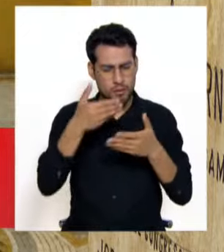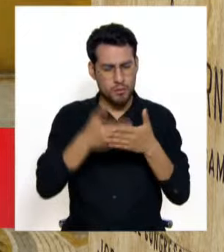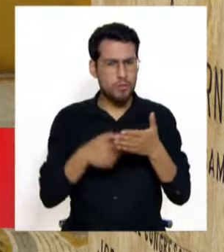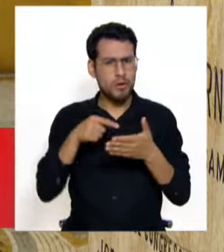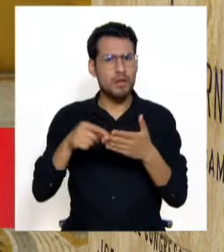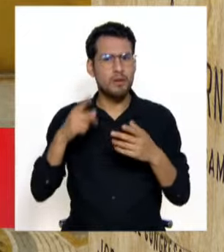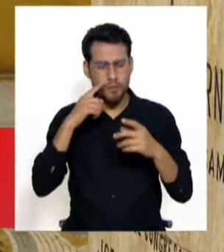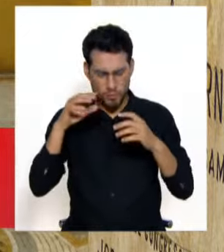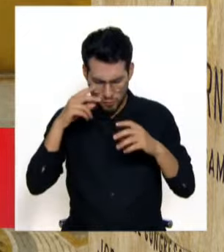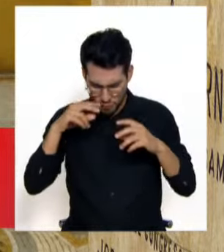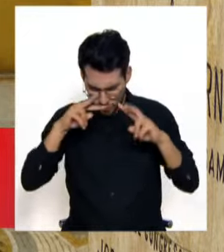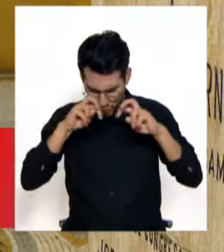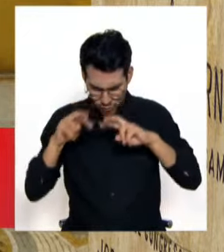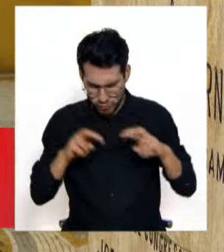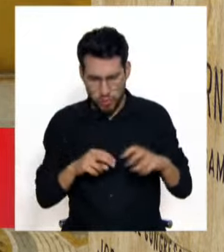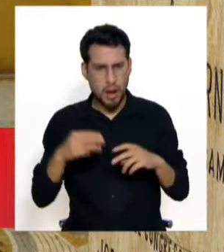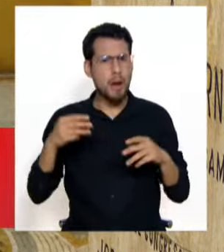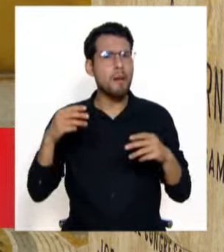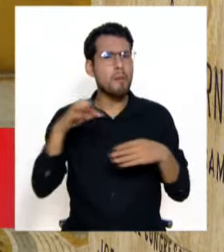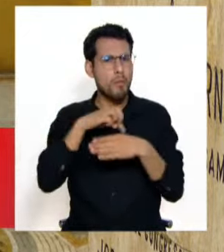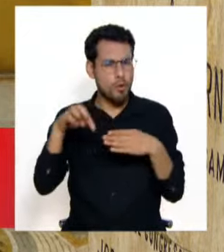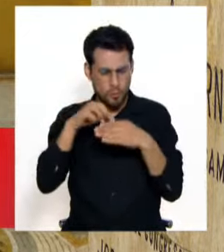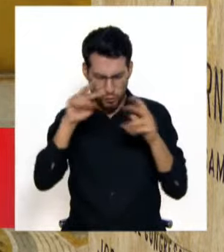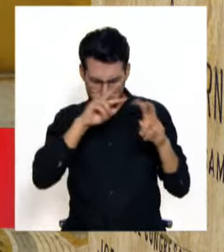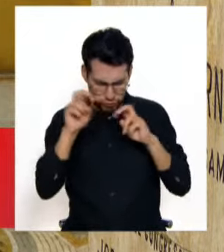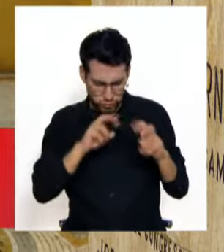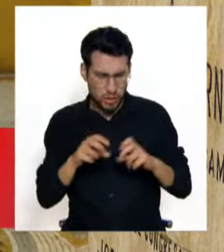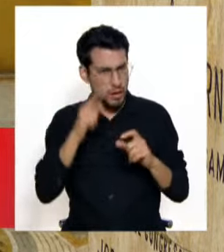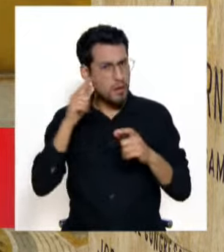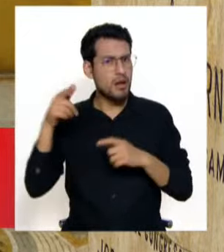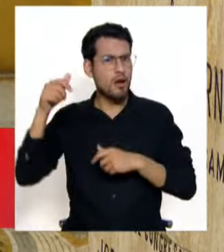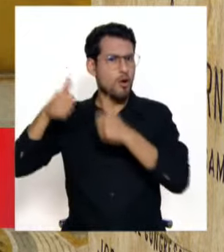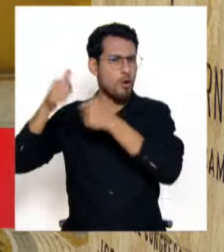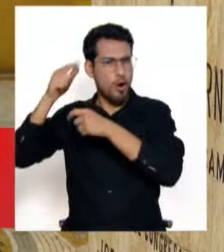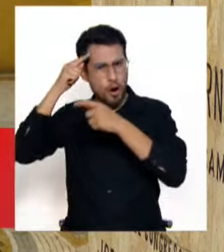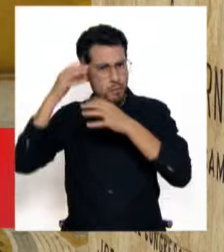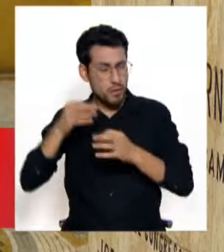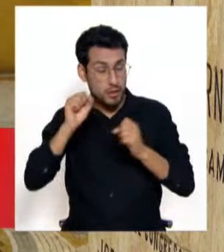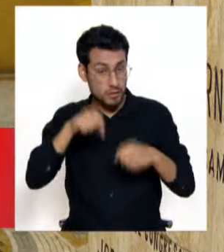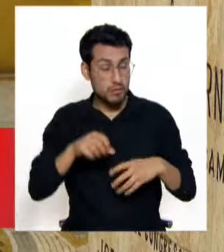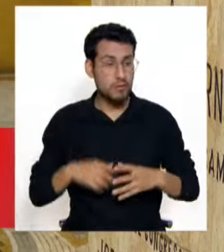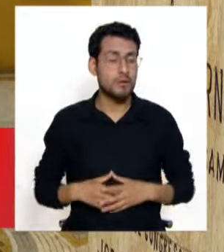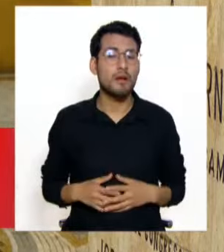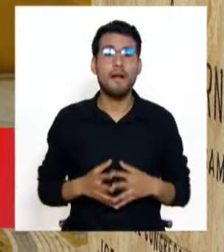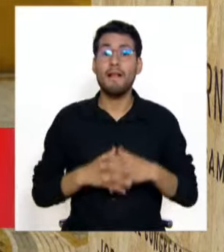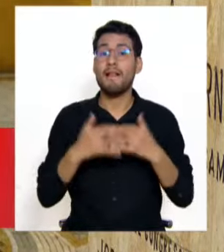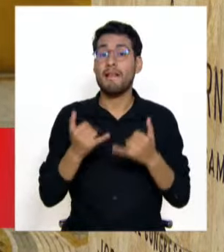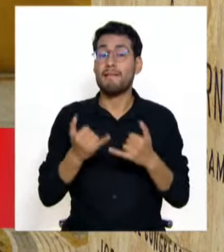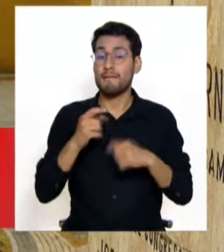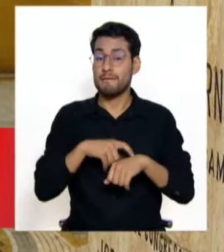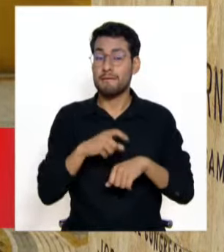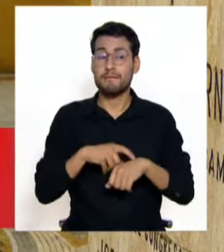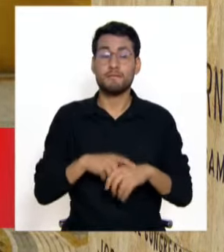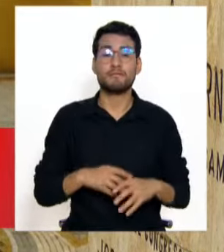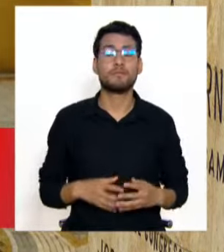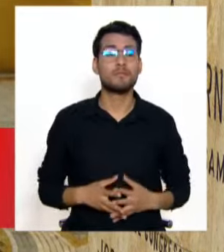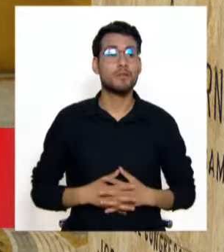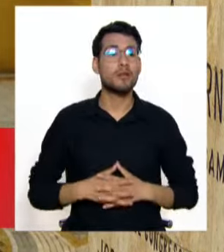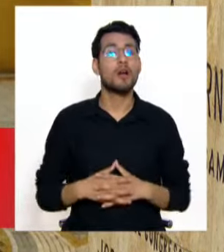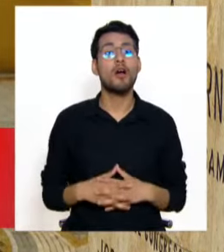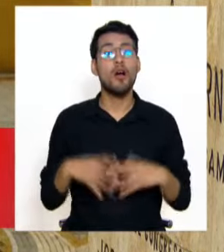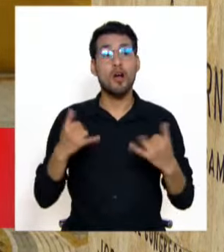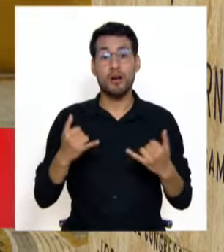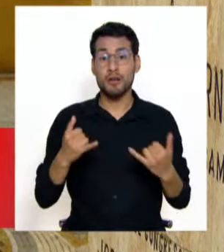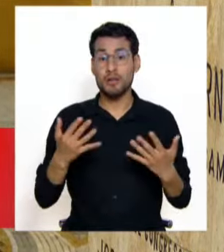de los organismos encargados de finalmente decidir y tomar esta decisión. Ahora, en este momento, mencionarte que